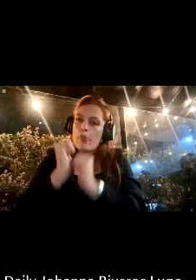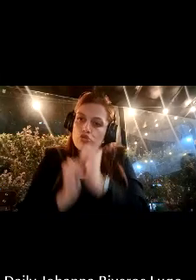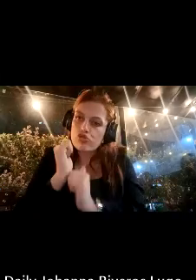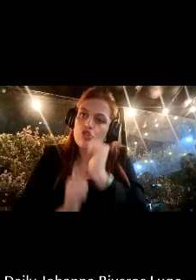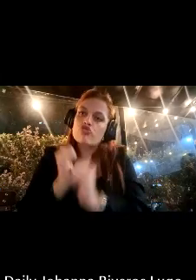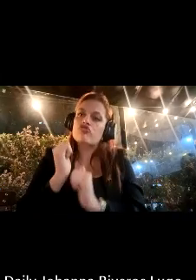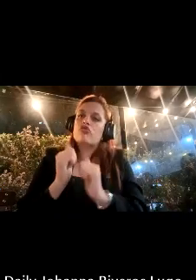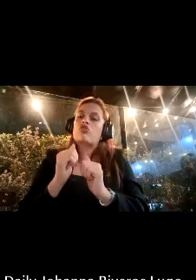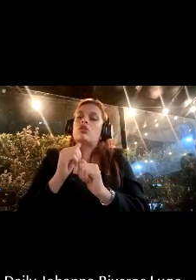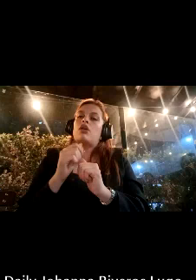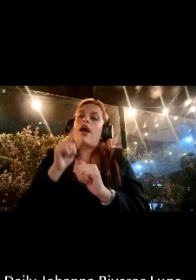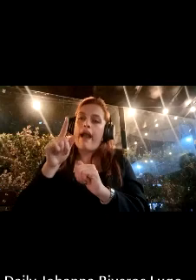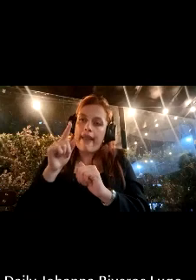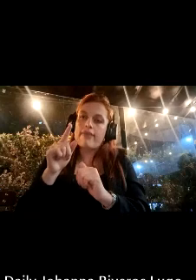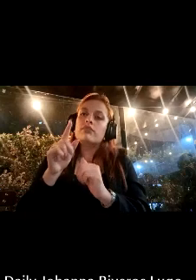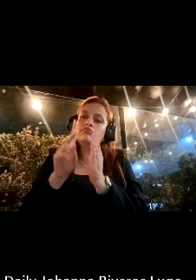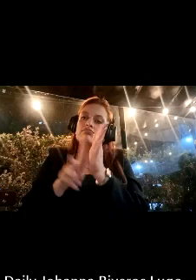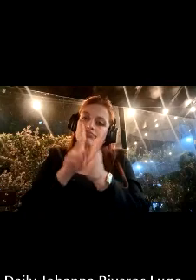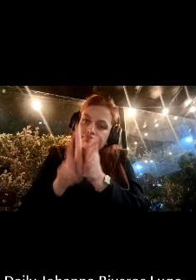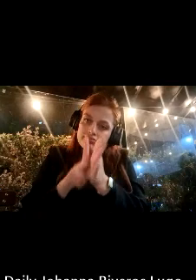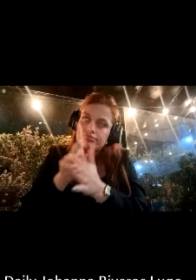dañando nuestra atmósfera y nuestro ambiente.